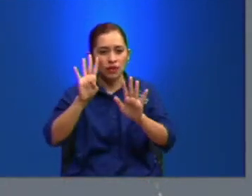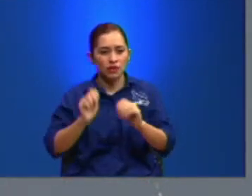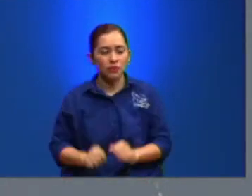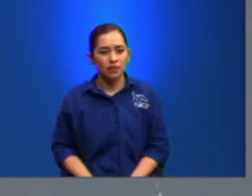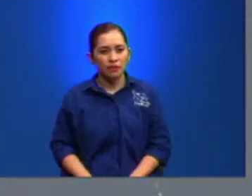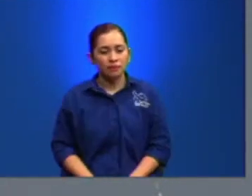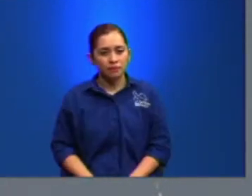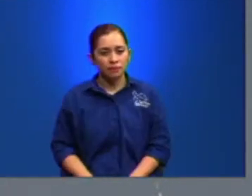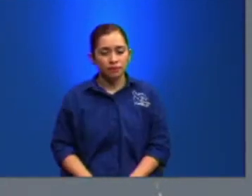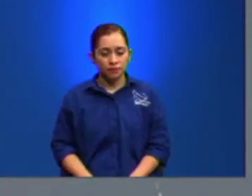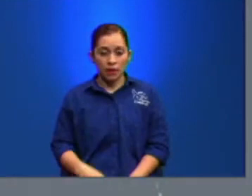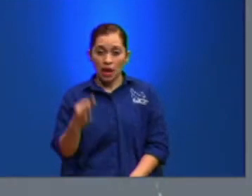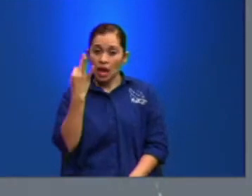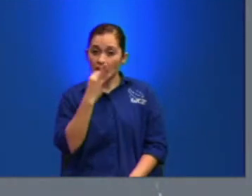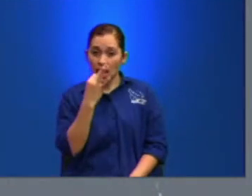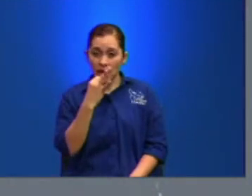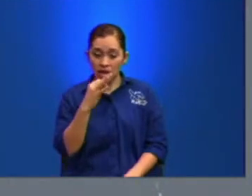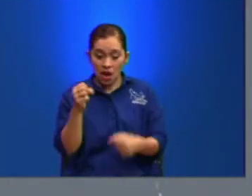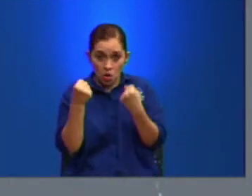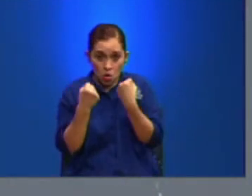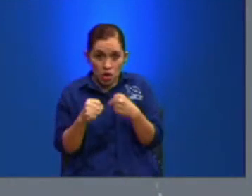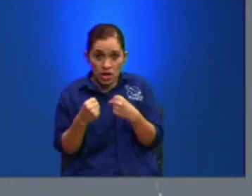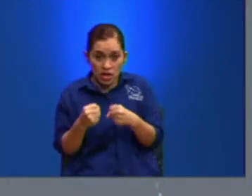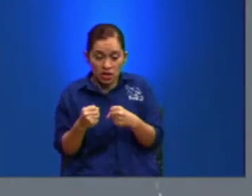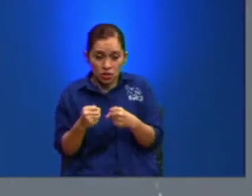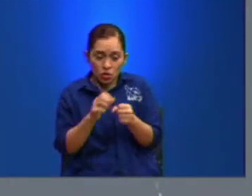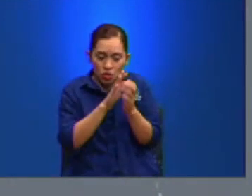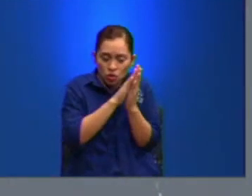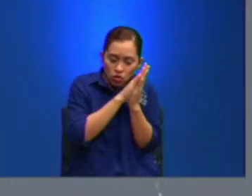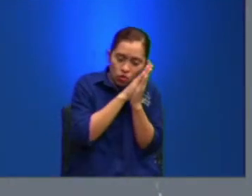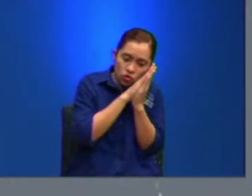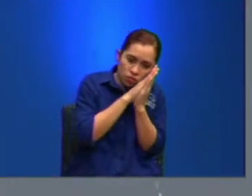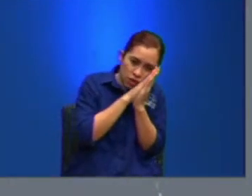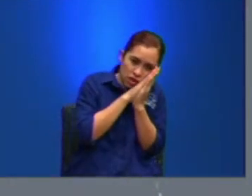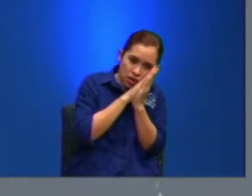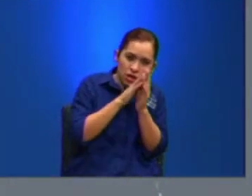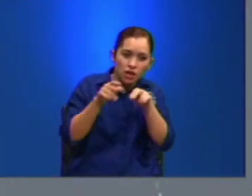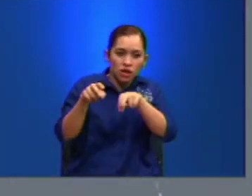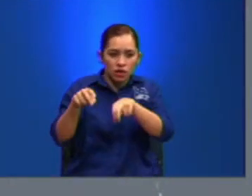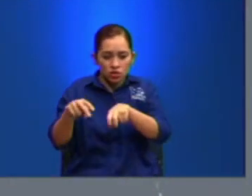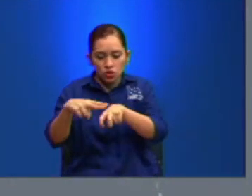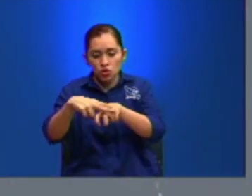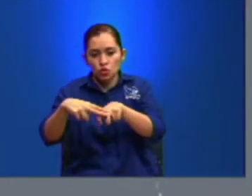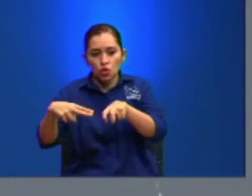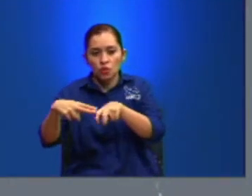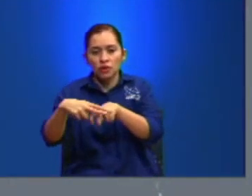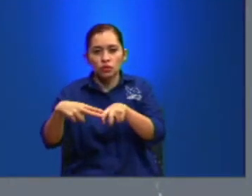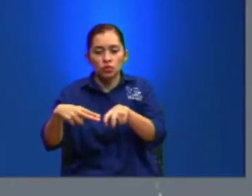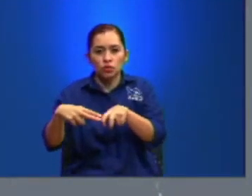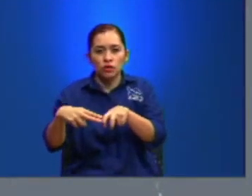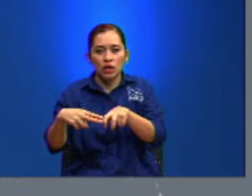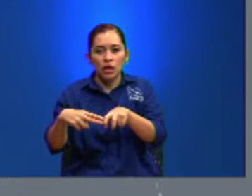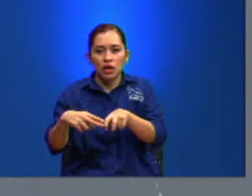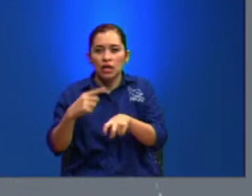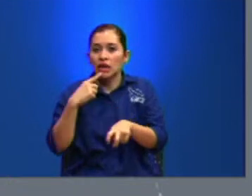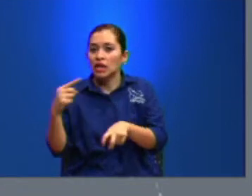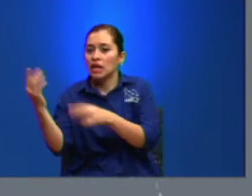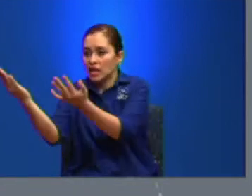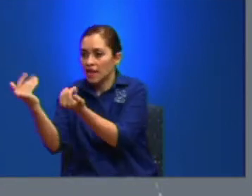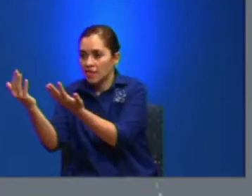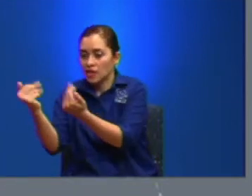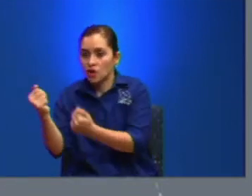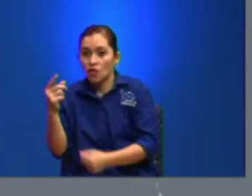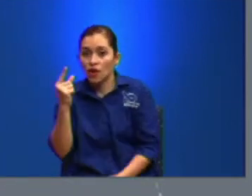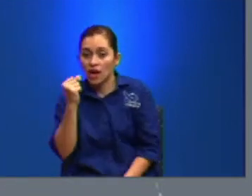sobre sus rodillas y mandó llamar a un hombre que le rasuró las 730